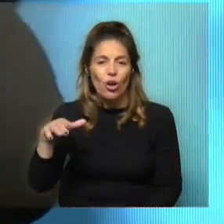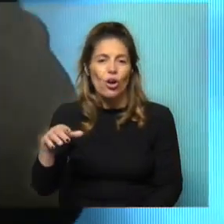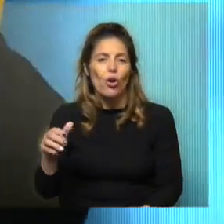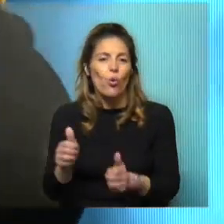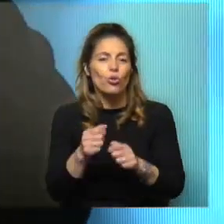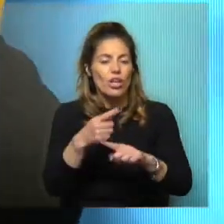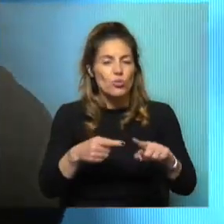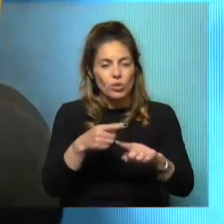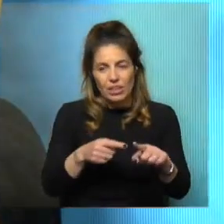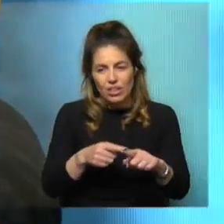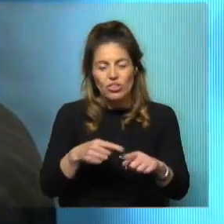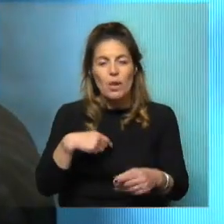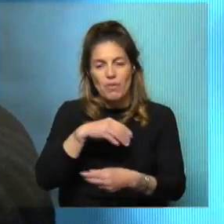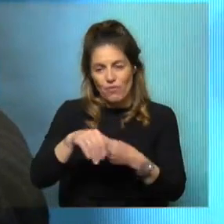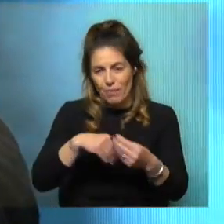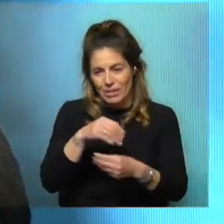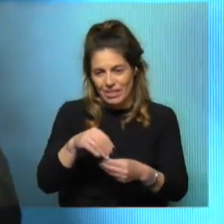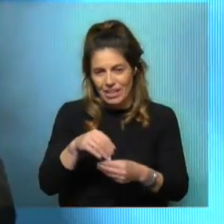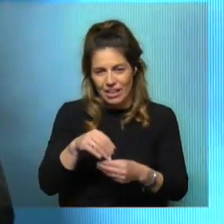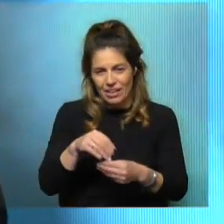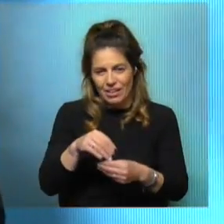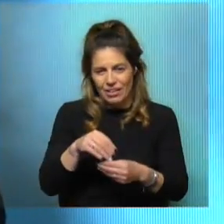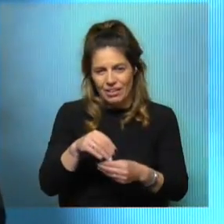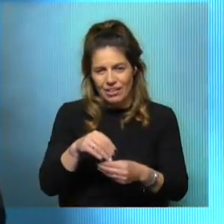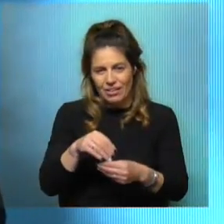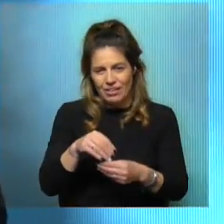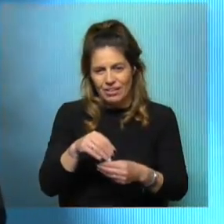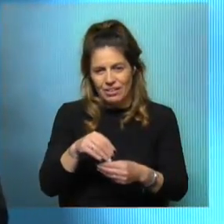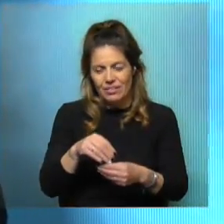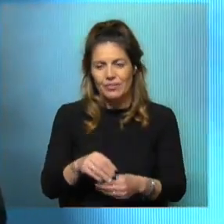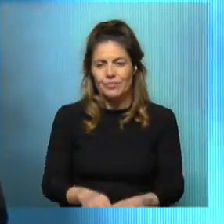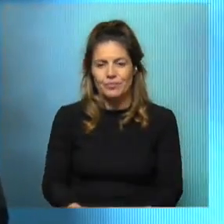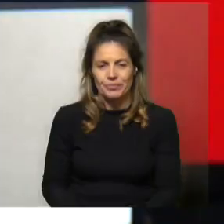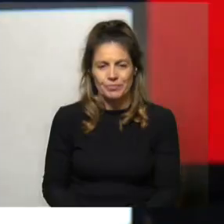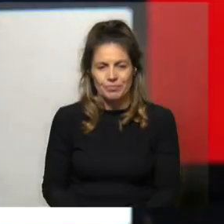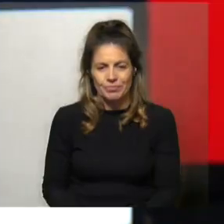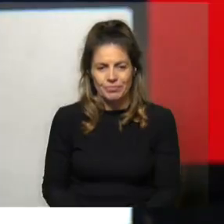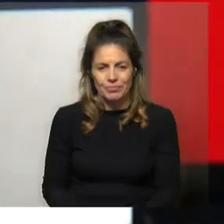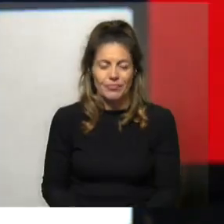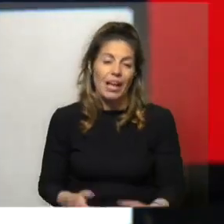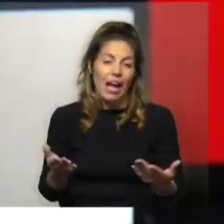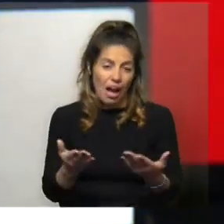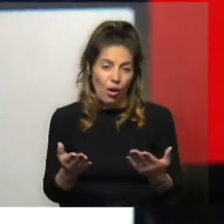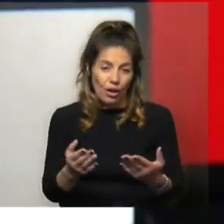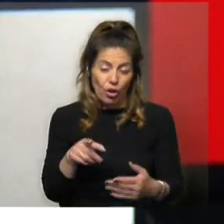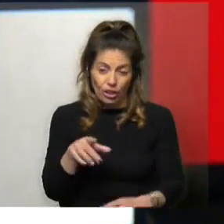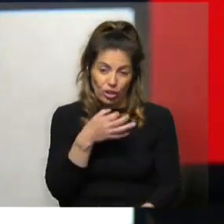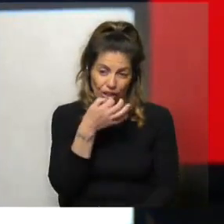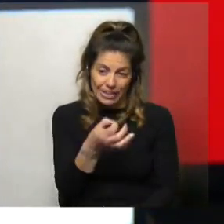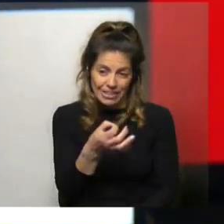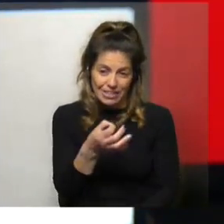mi familia estaba ahí en la vuelta también en fin Claro porque este ahora con esto que dice